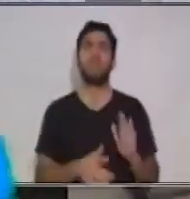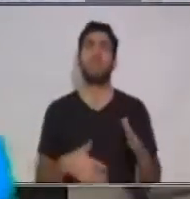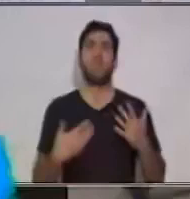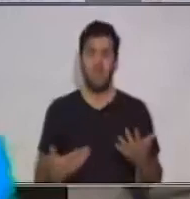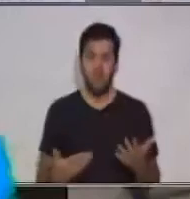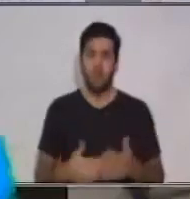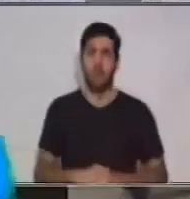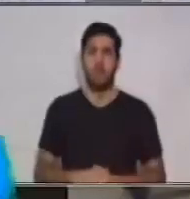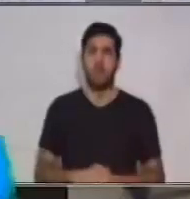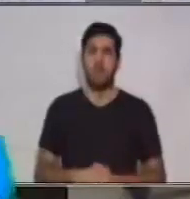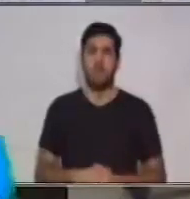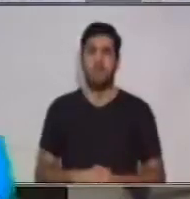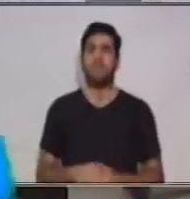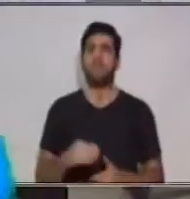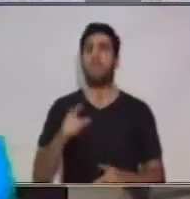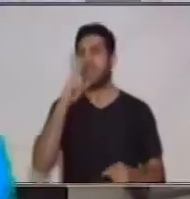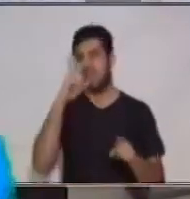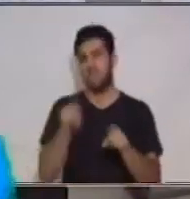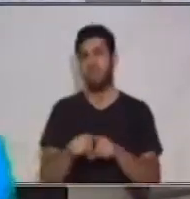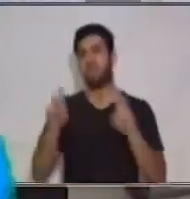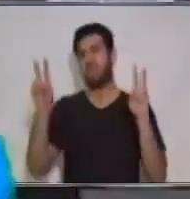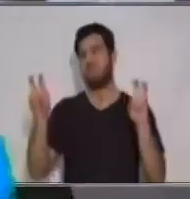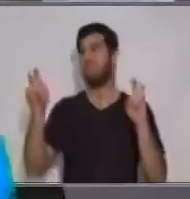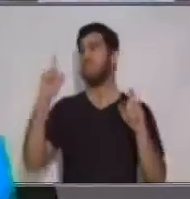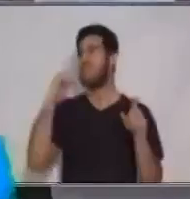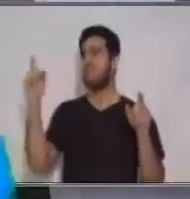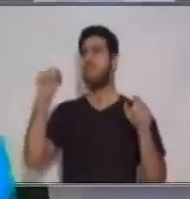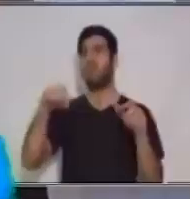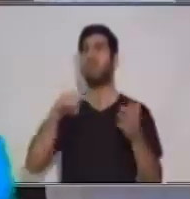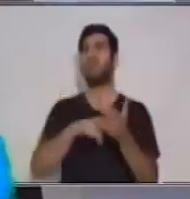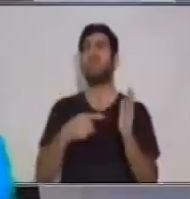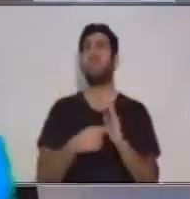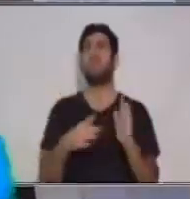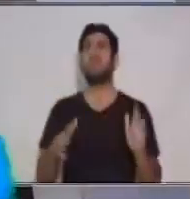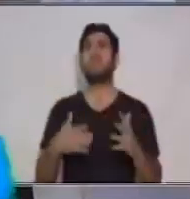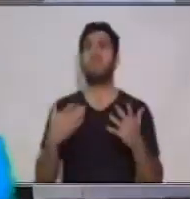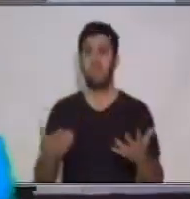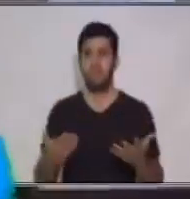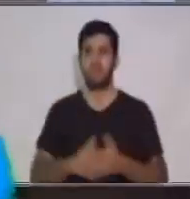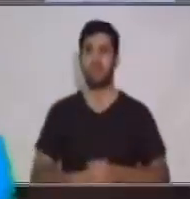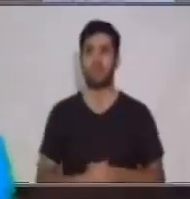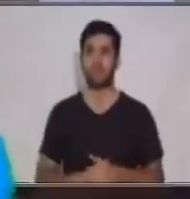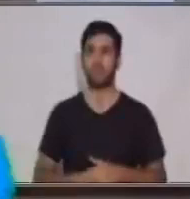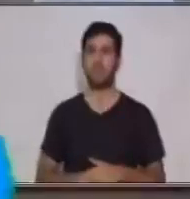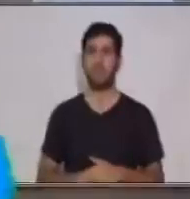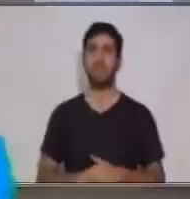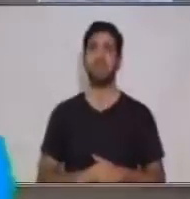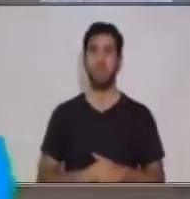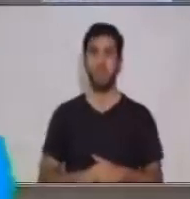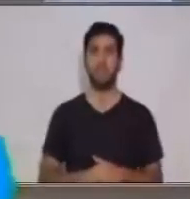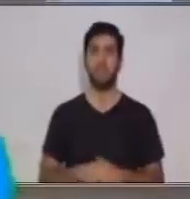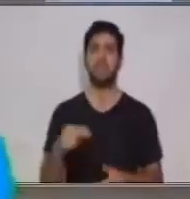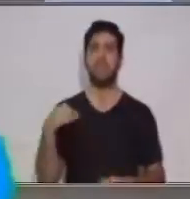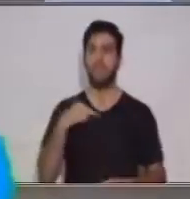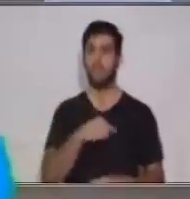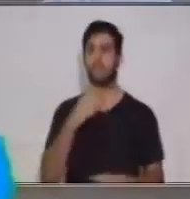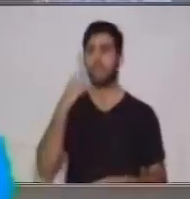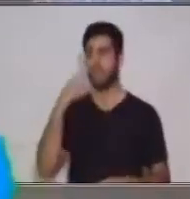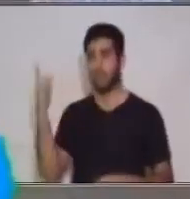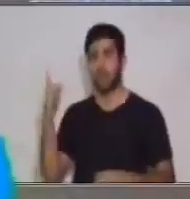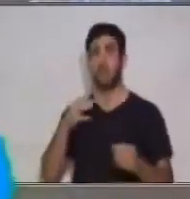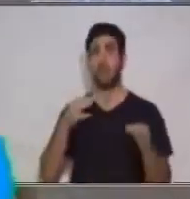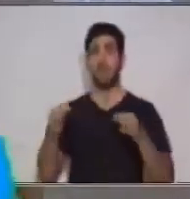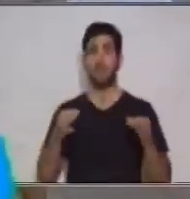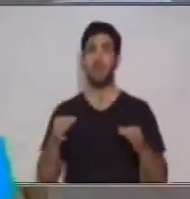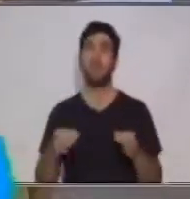precolombina y qué significa literatura precolombina. Pues en este caso la literatura precolombina se refiere a